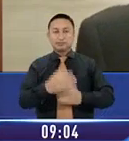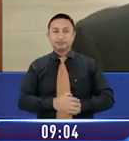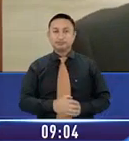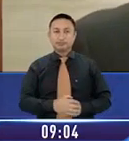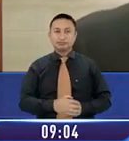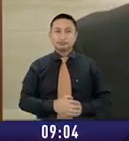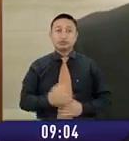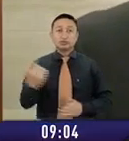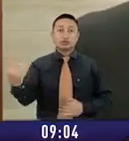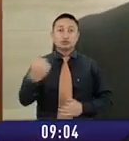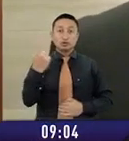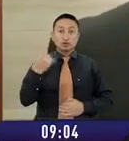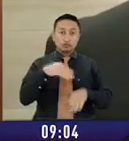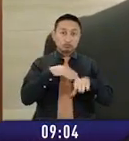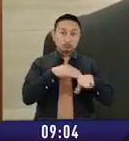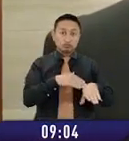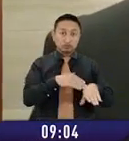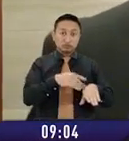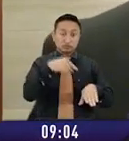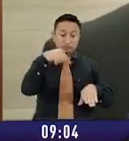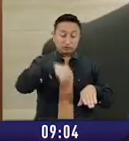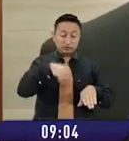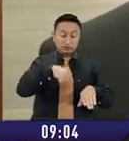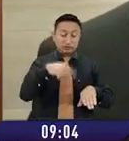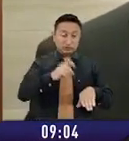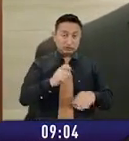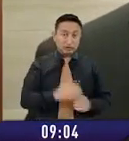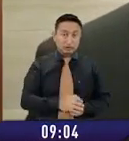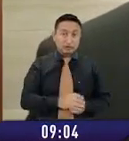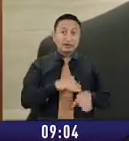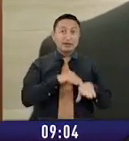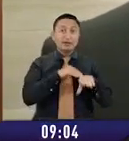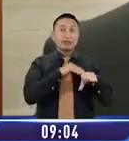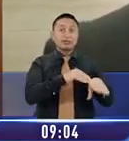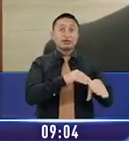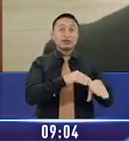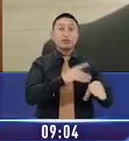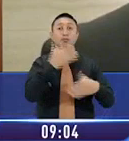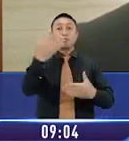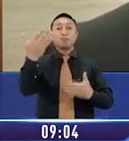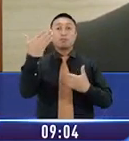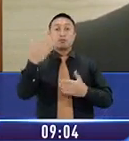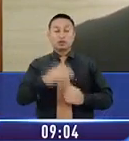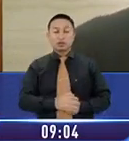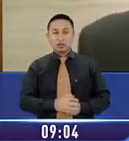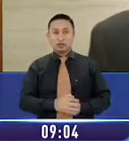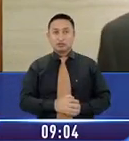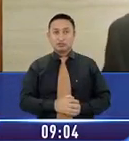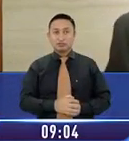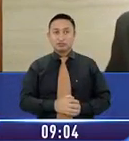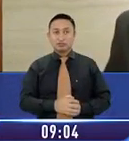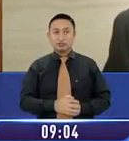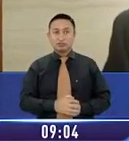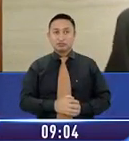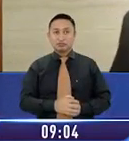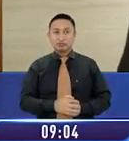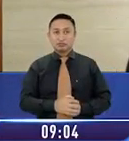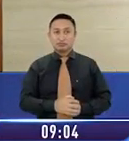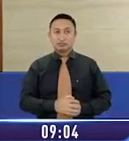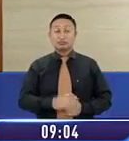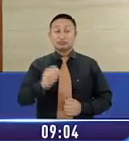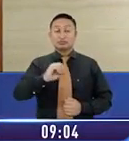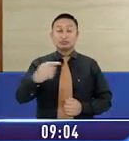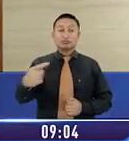único respaldo que sí se necesita es un respaldo político, si es que hubiera sido precisamente